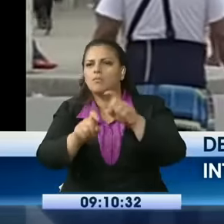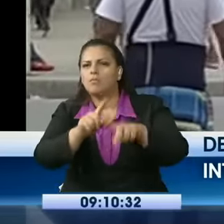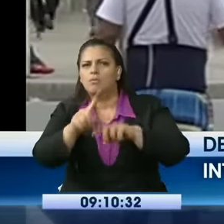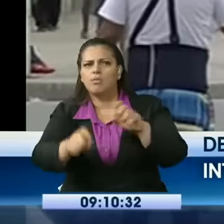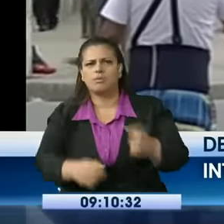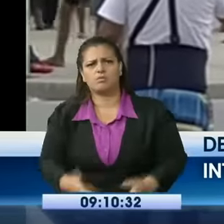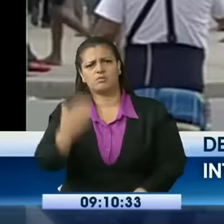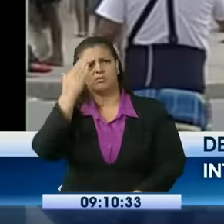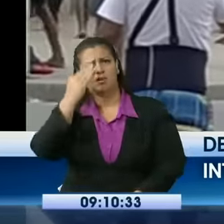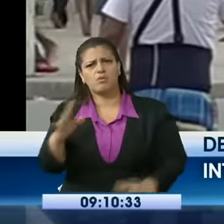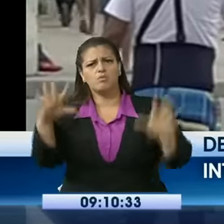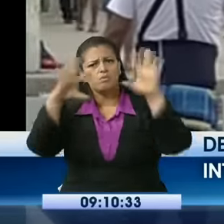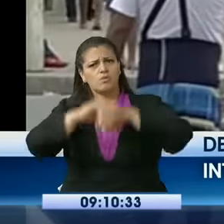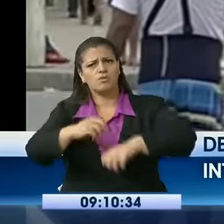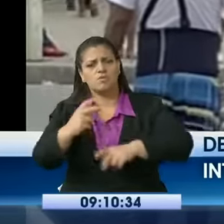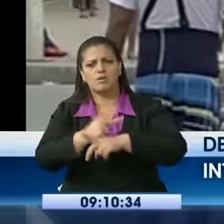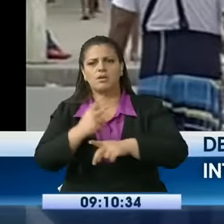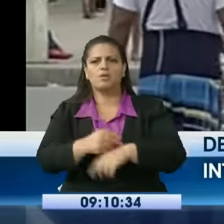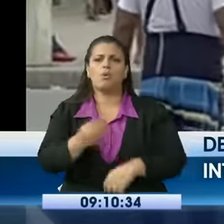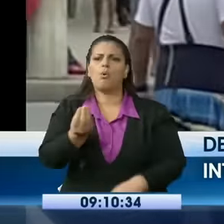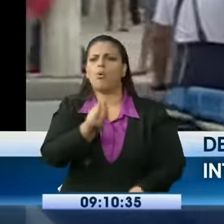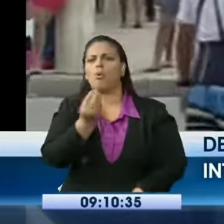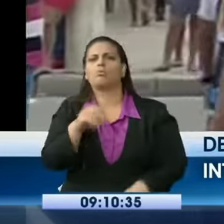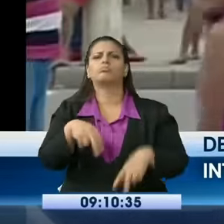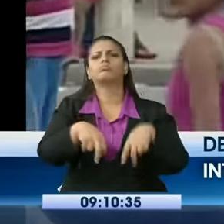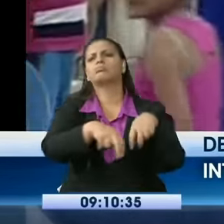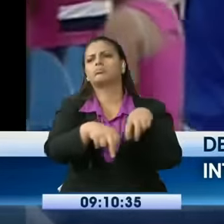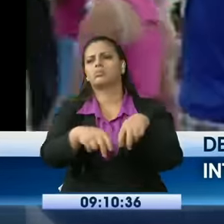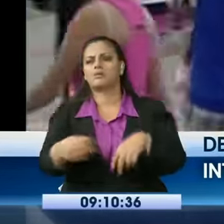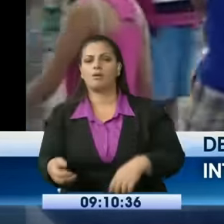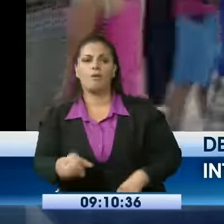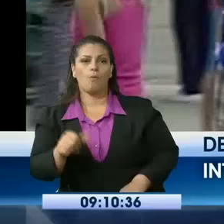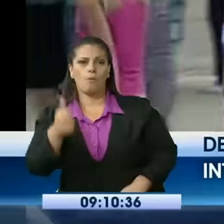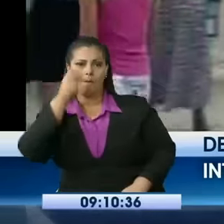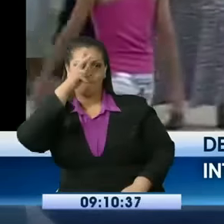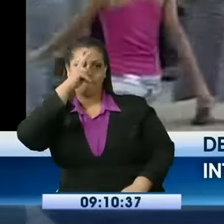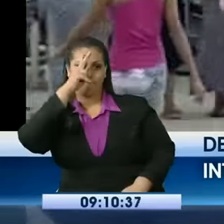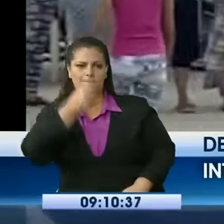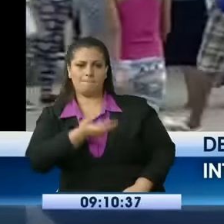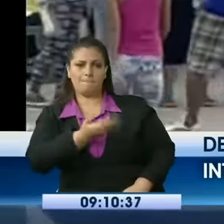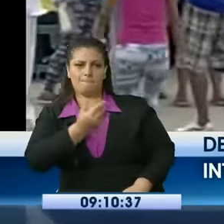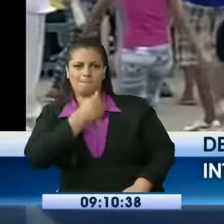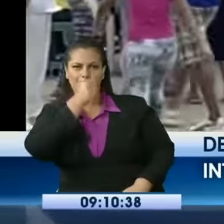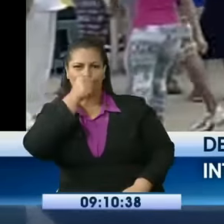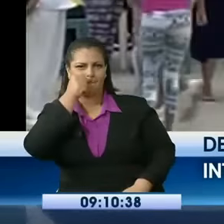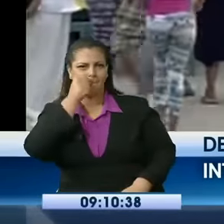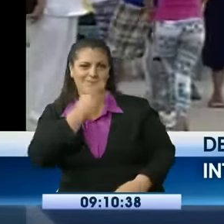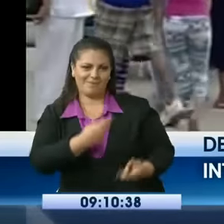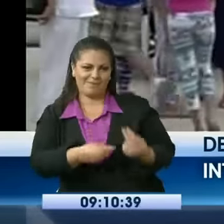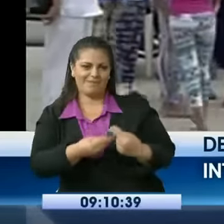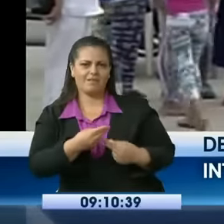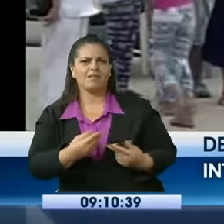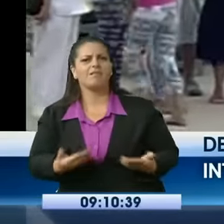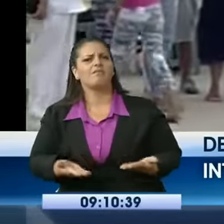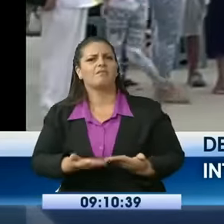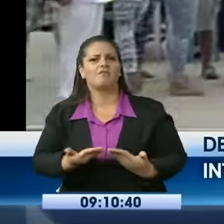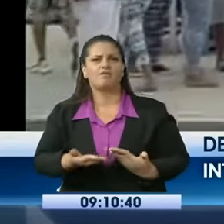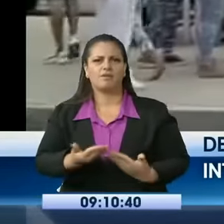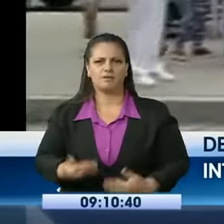jóvenes sean más vulnerables hacia el tema de las drogas. Unos 384 policías más o menos están desplegados aquí. Están desplegados, sí, hoy hay en cada